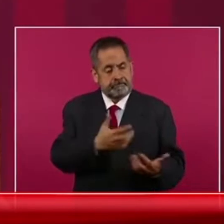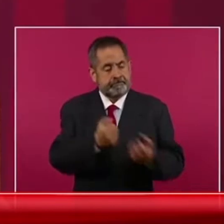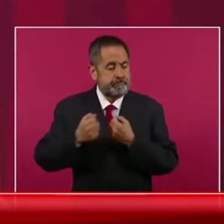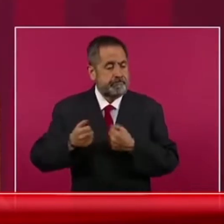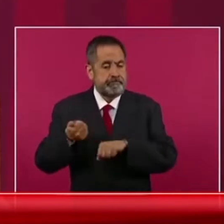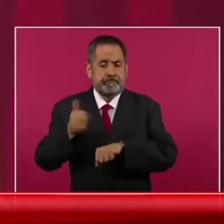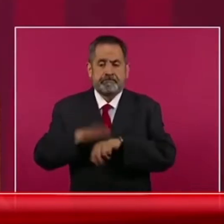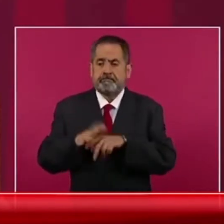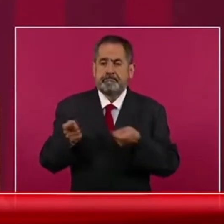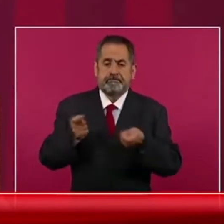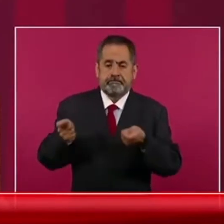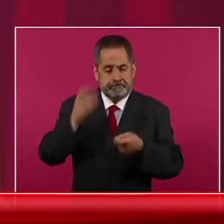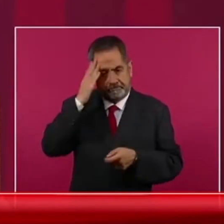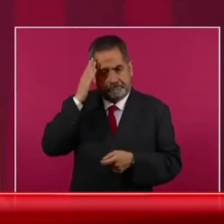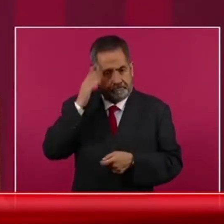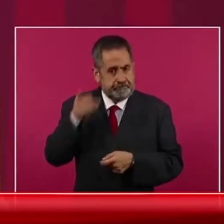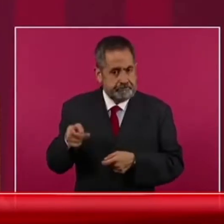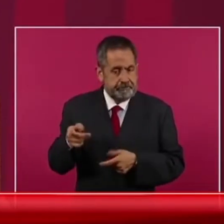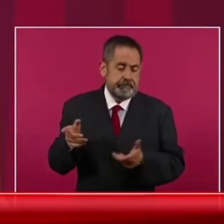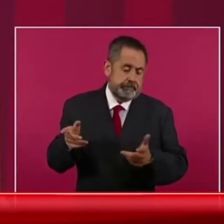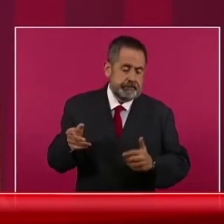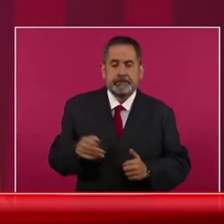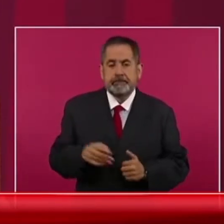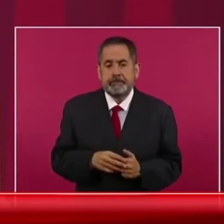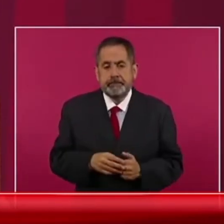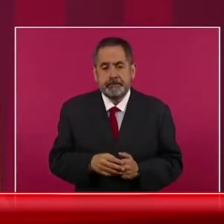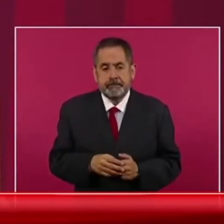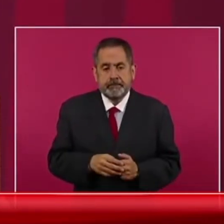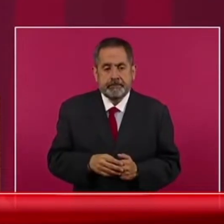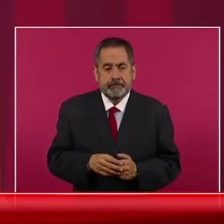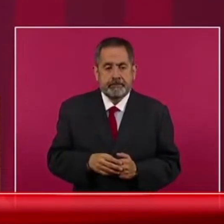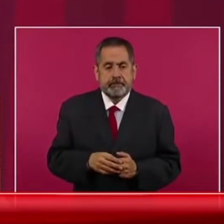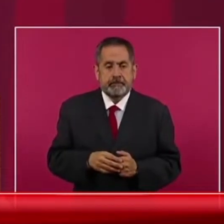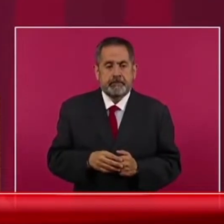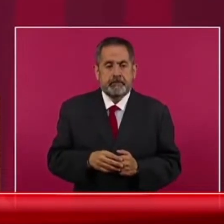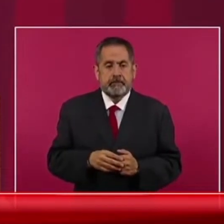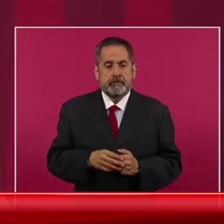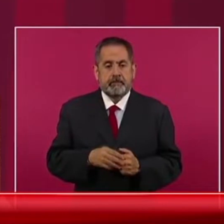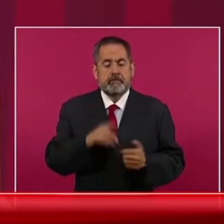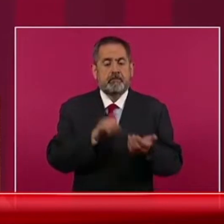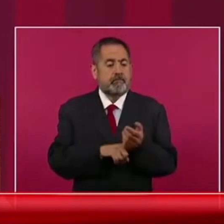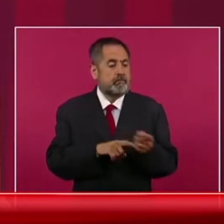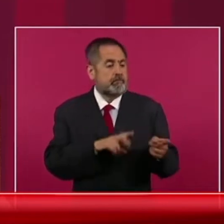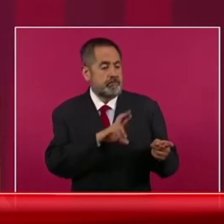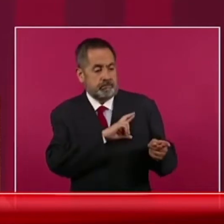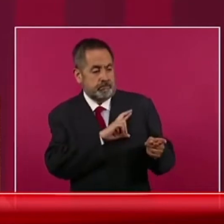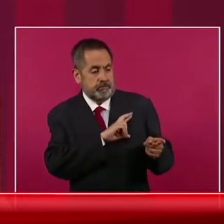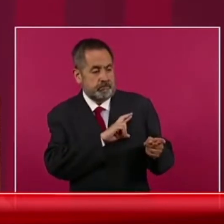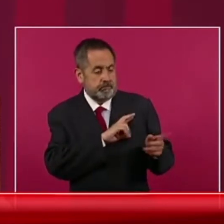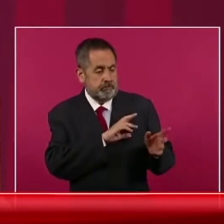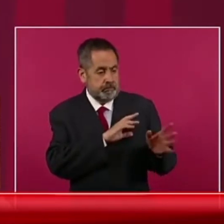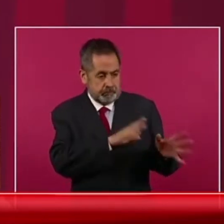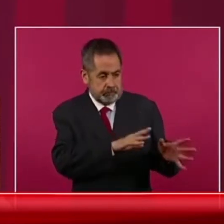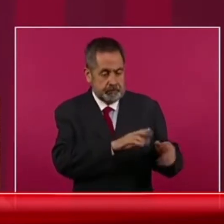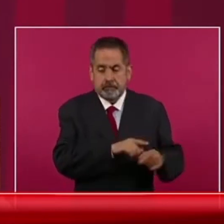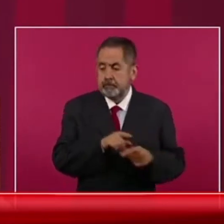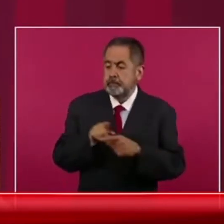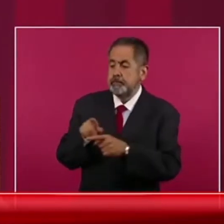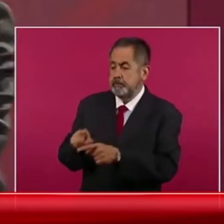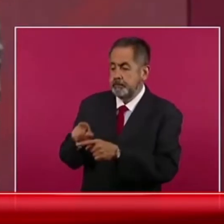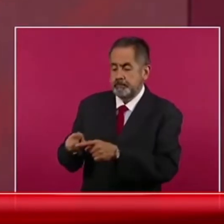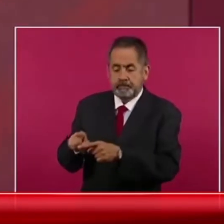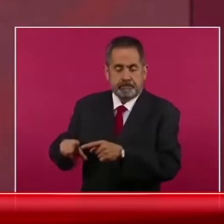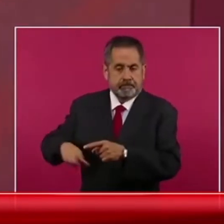porque no solo en el sector público hay